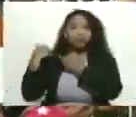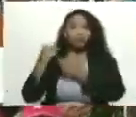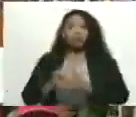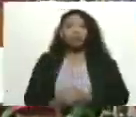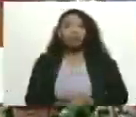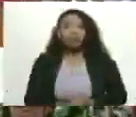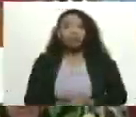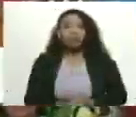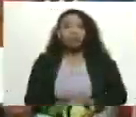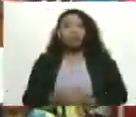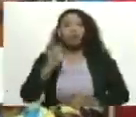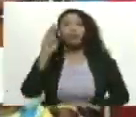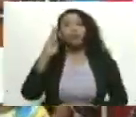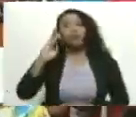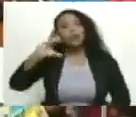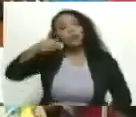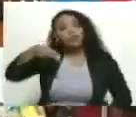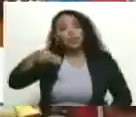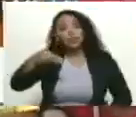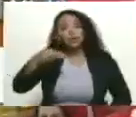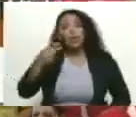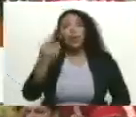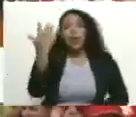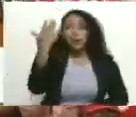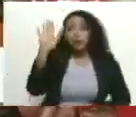de las VCH. Levanten la mano